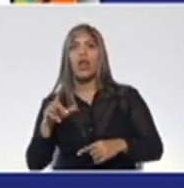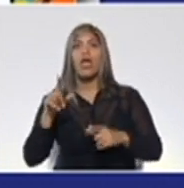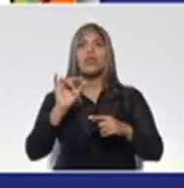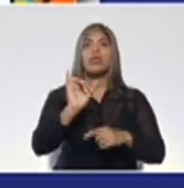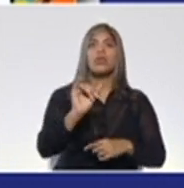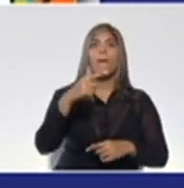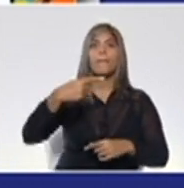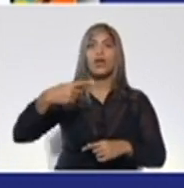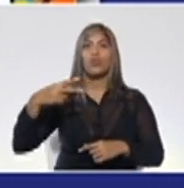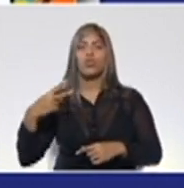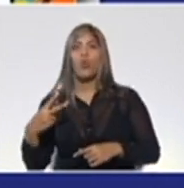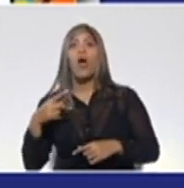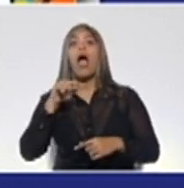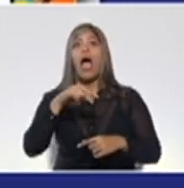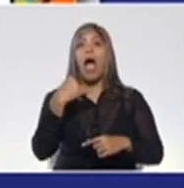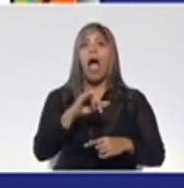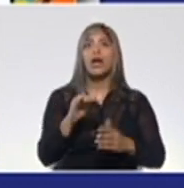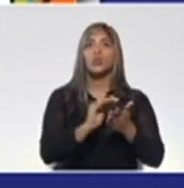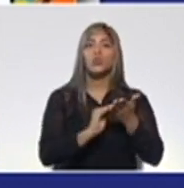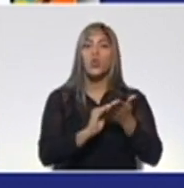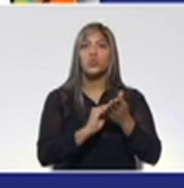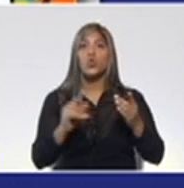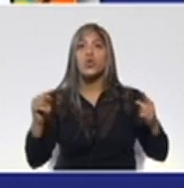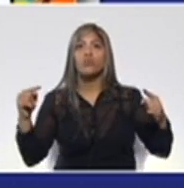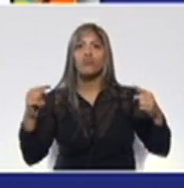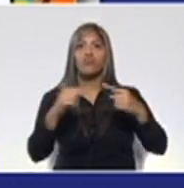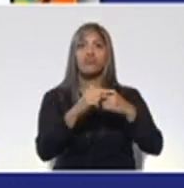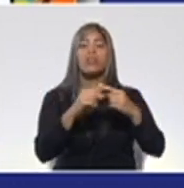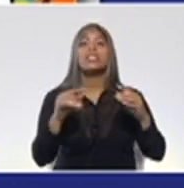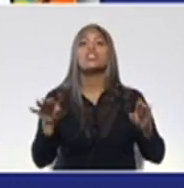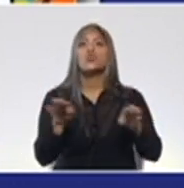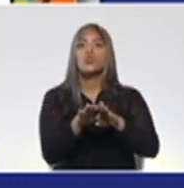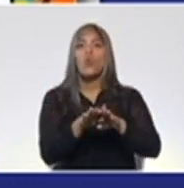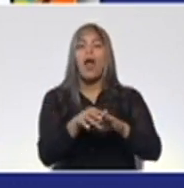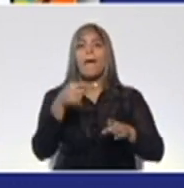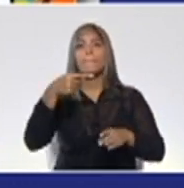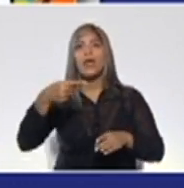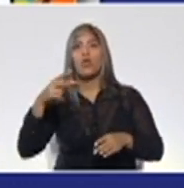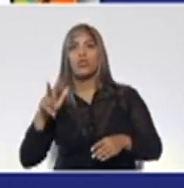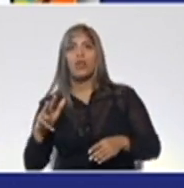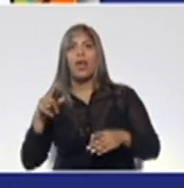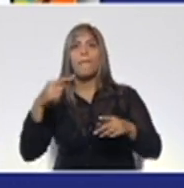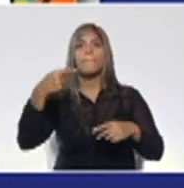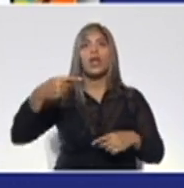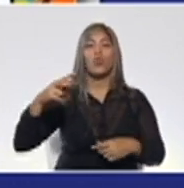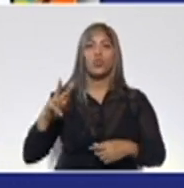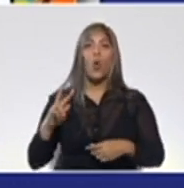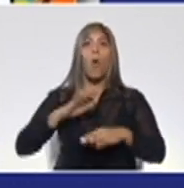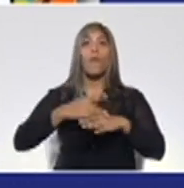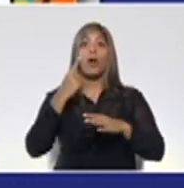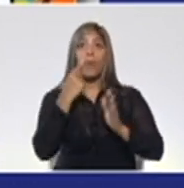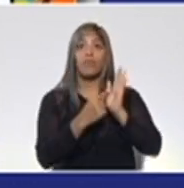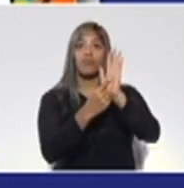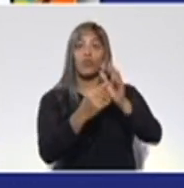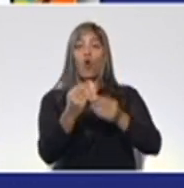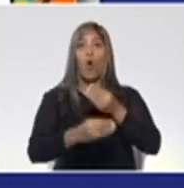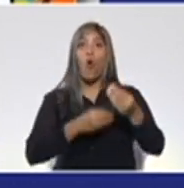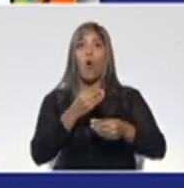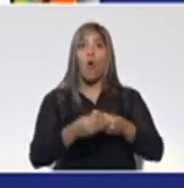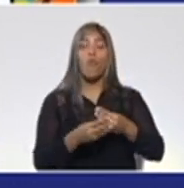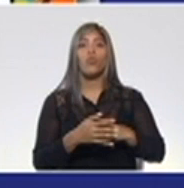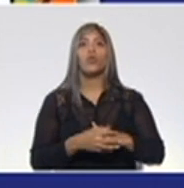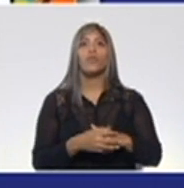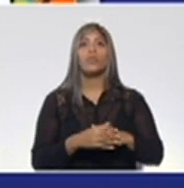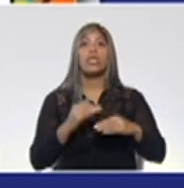surge la solución común que está entre menos 3 y menos 2, por lo que cuando expresamos eso en forma